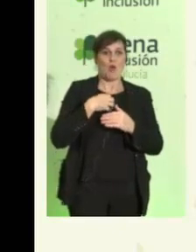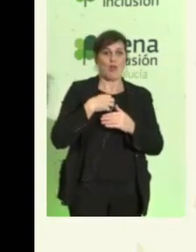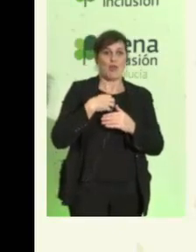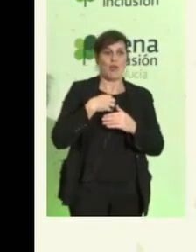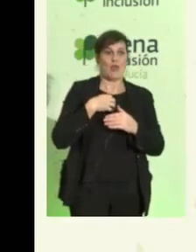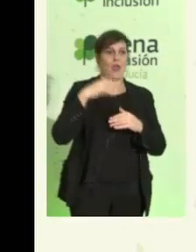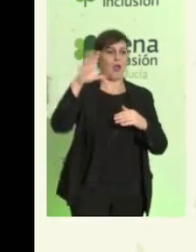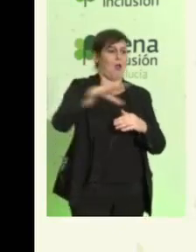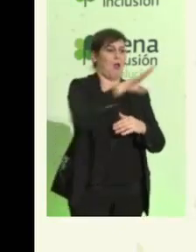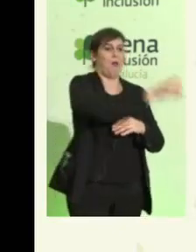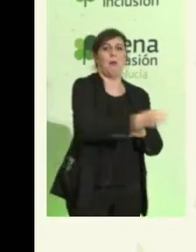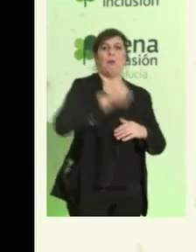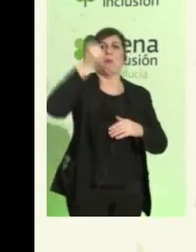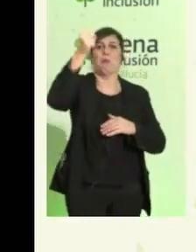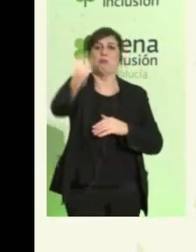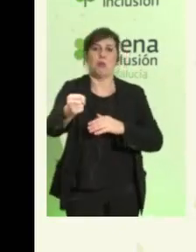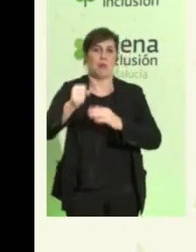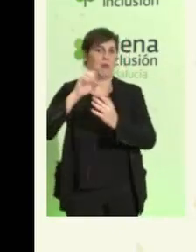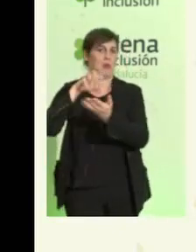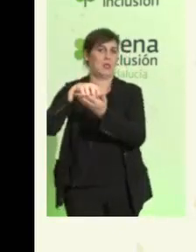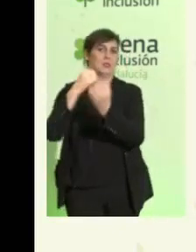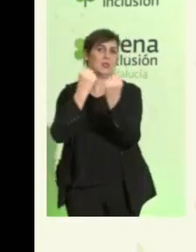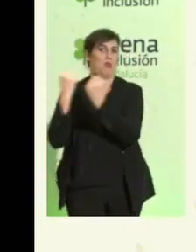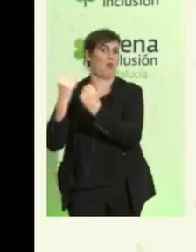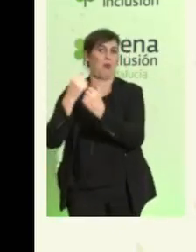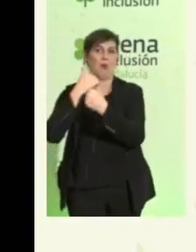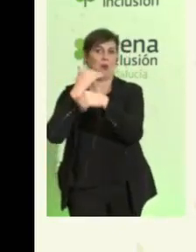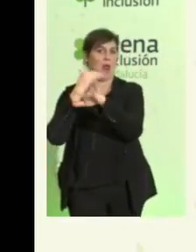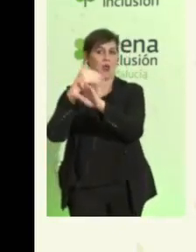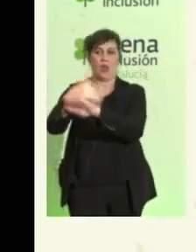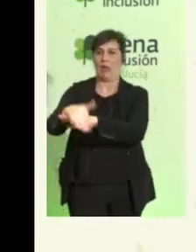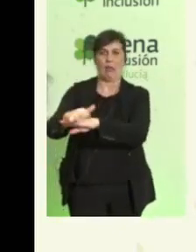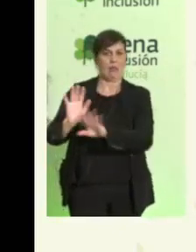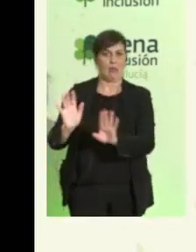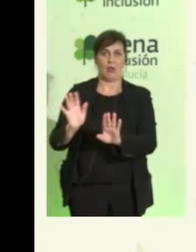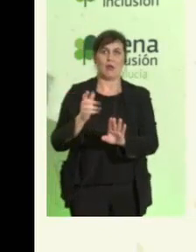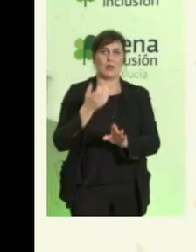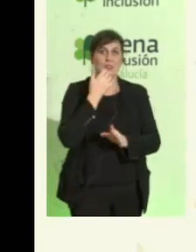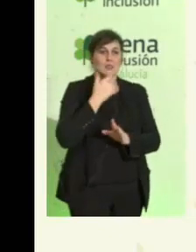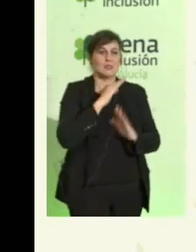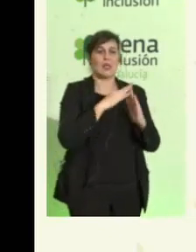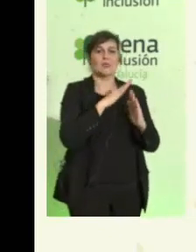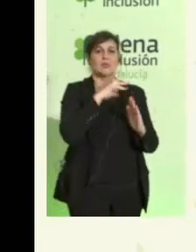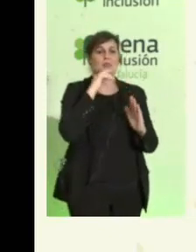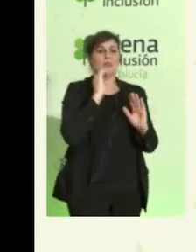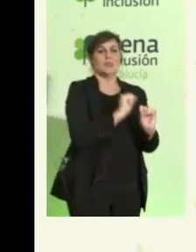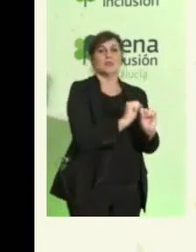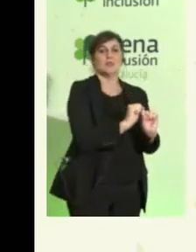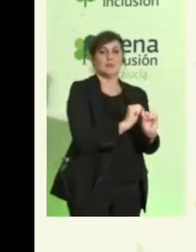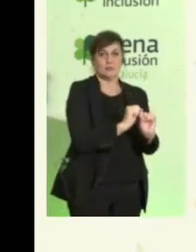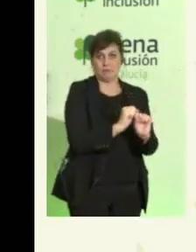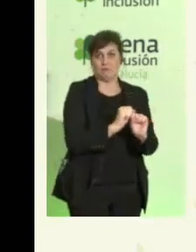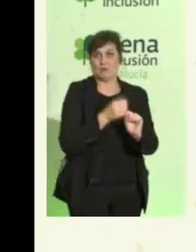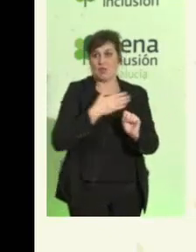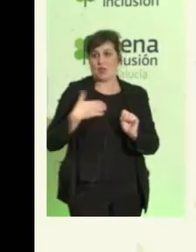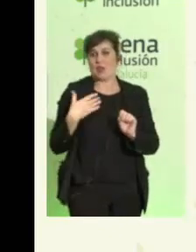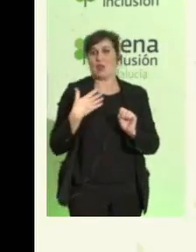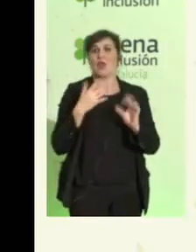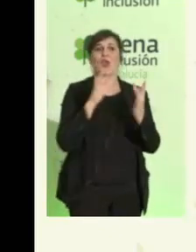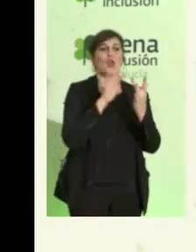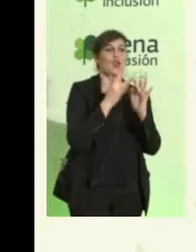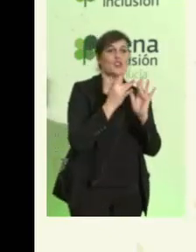institución o en la calle. Y él quería controlar su vida y volver a conectar con toda la gente que